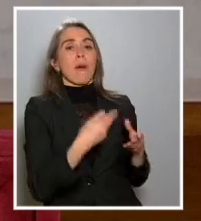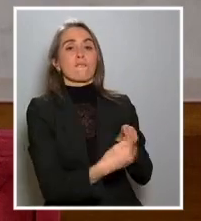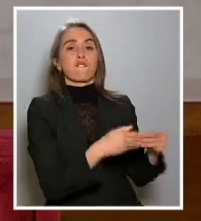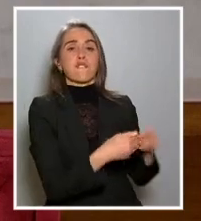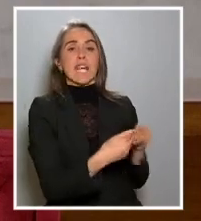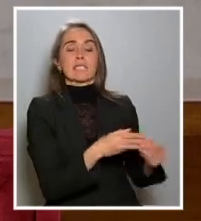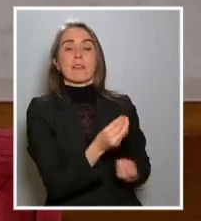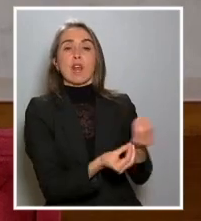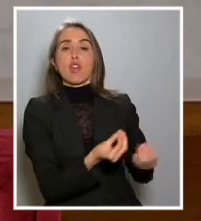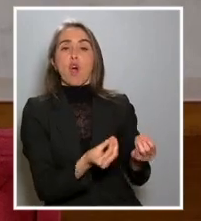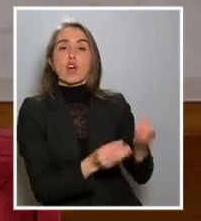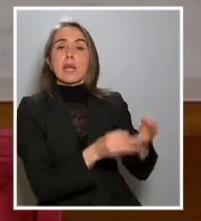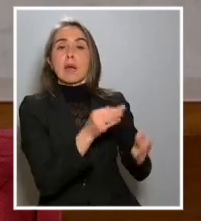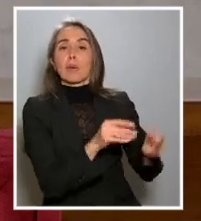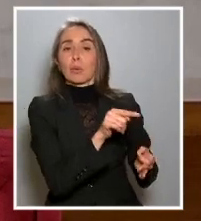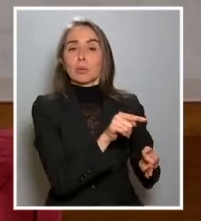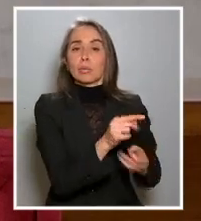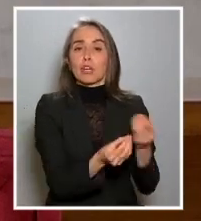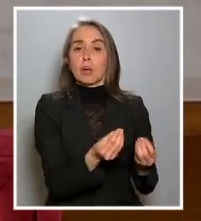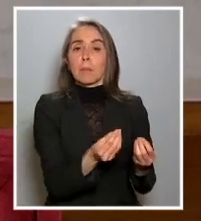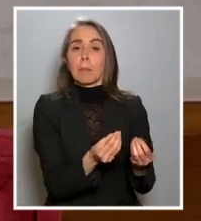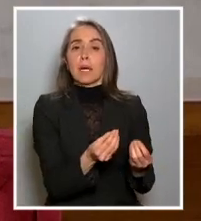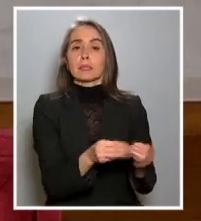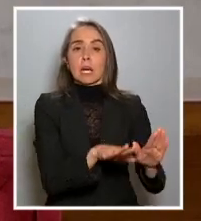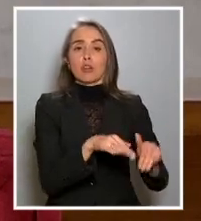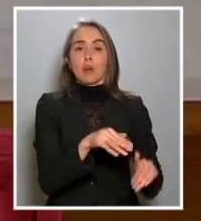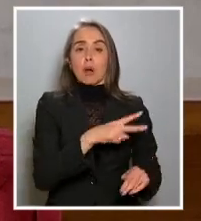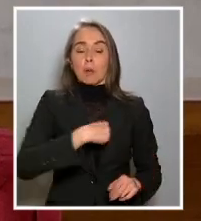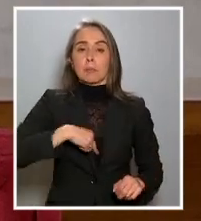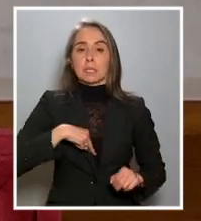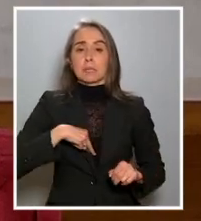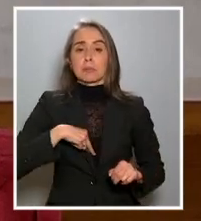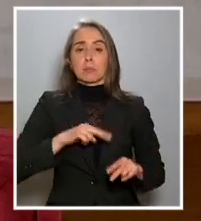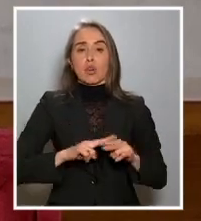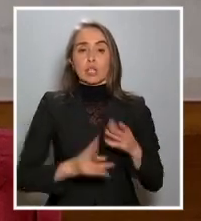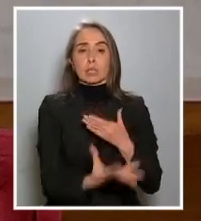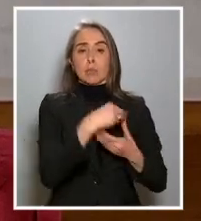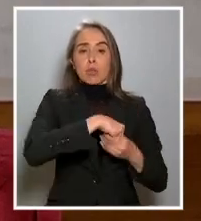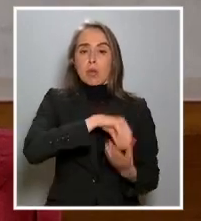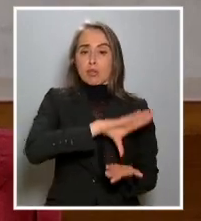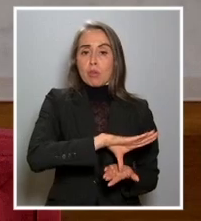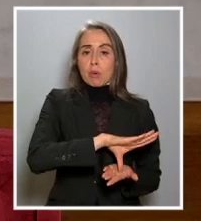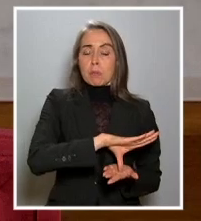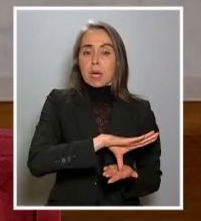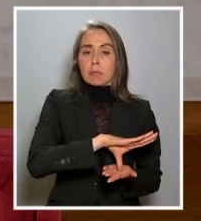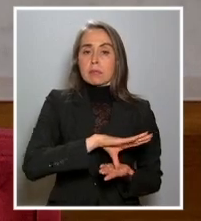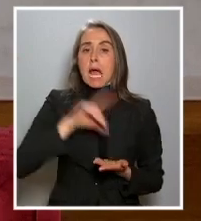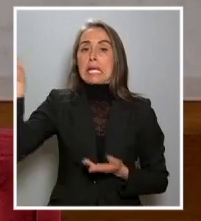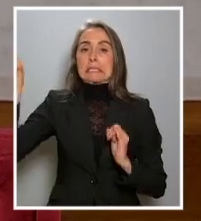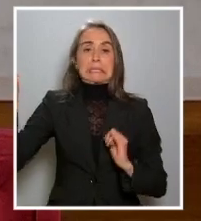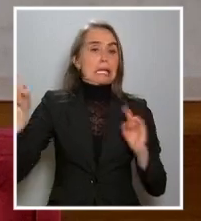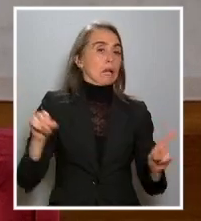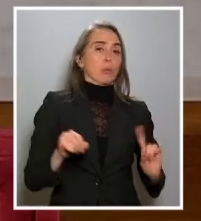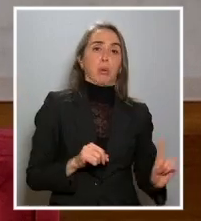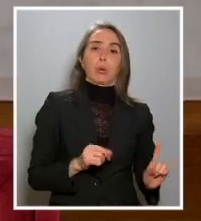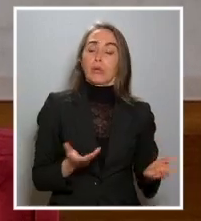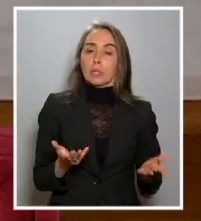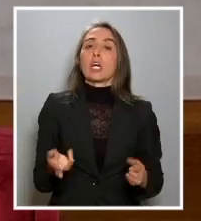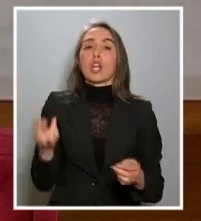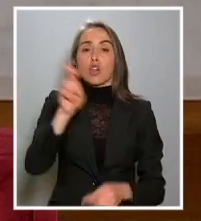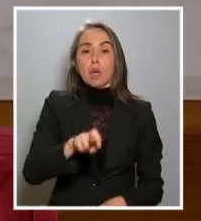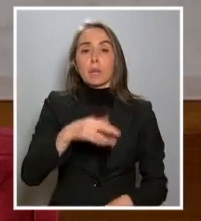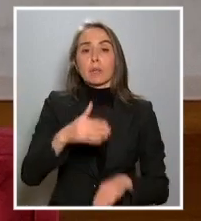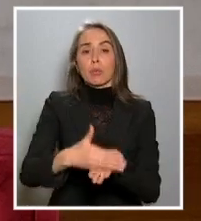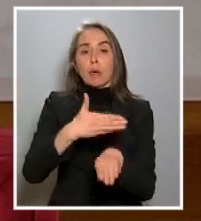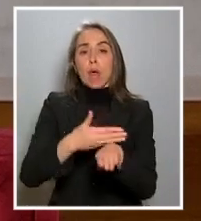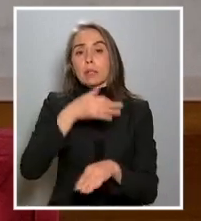para juzgar lo que ocurre con nuestros mismos comportamientos internos. Por eso, lo repito y lo dije